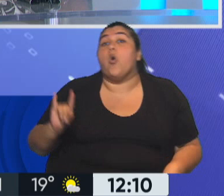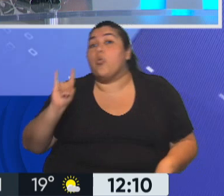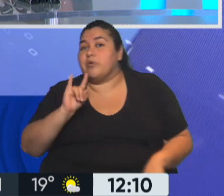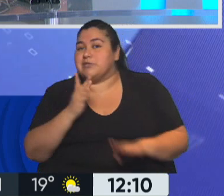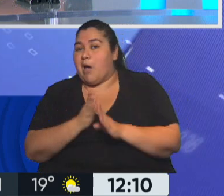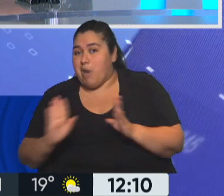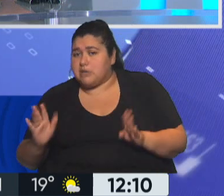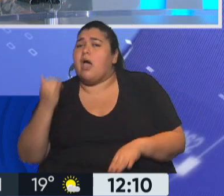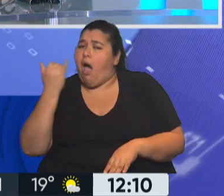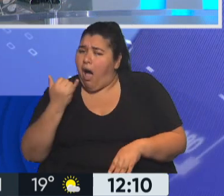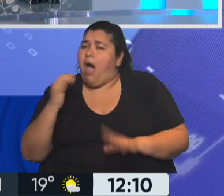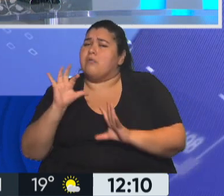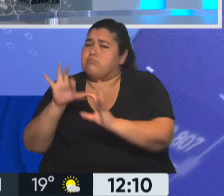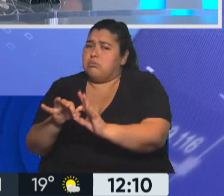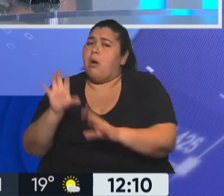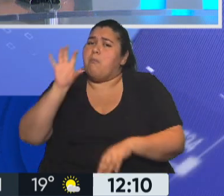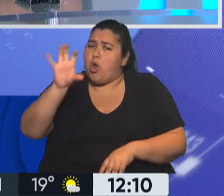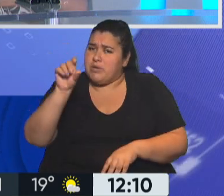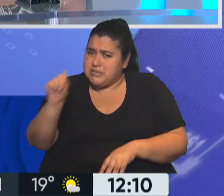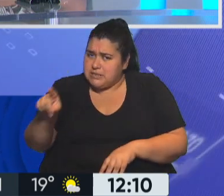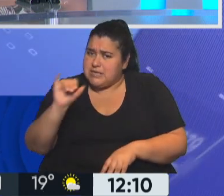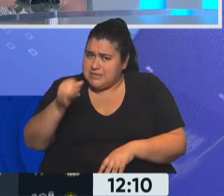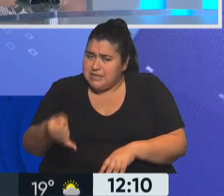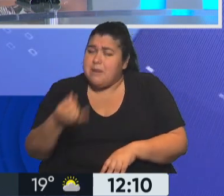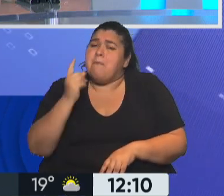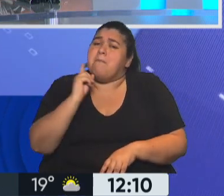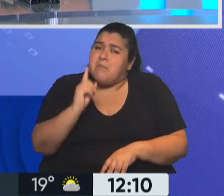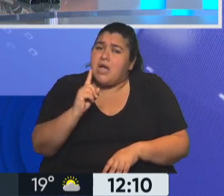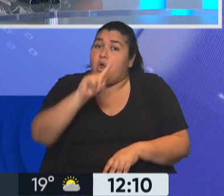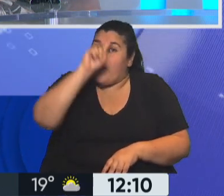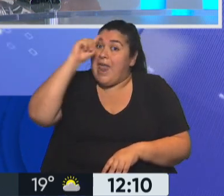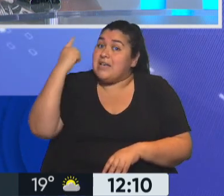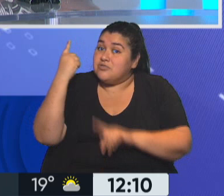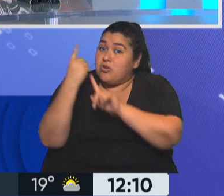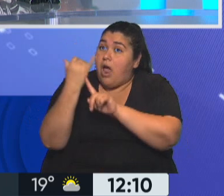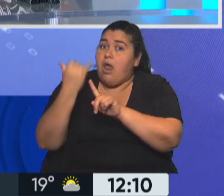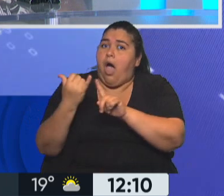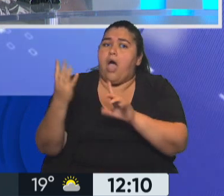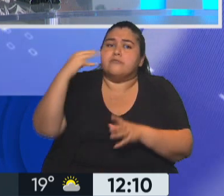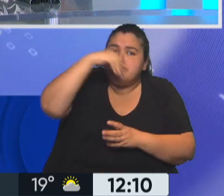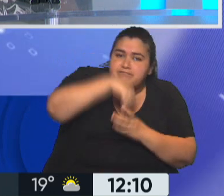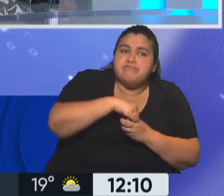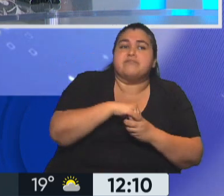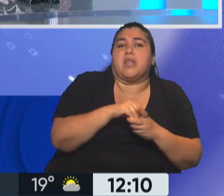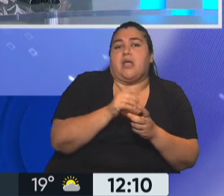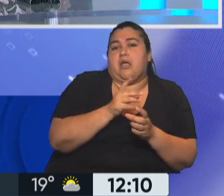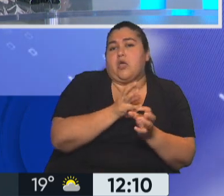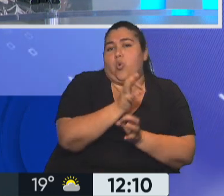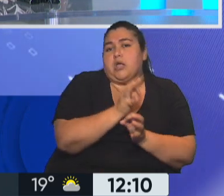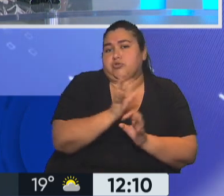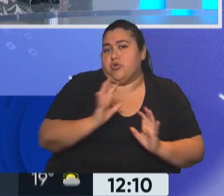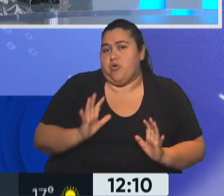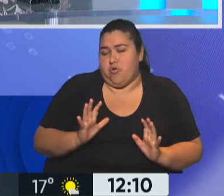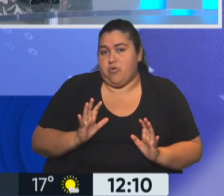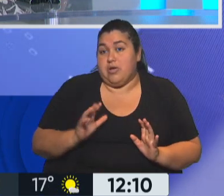Hay universidades provinciales, por supuesto, pero en este caso estamos hablando de las universidades nacionales, que son el grueso de lo